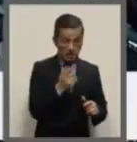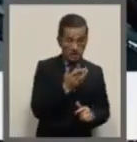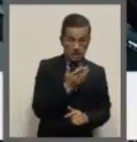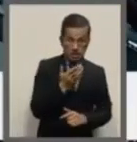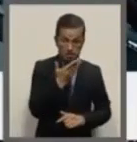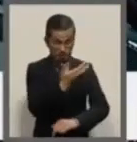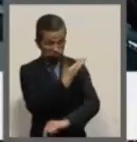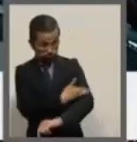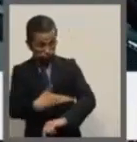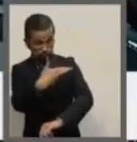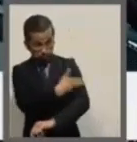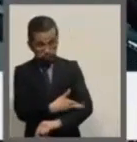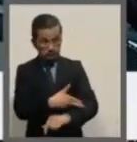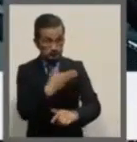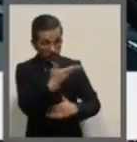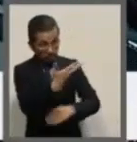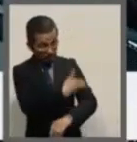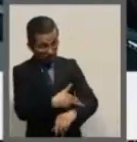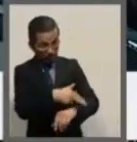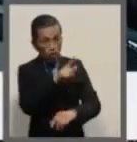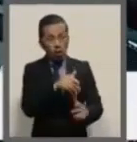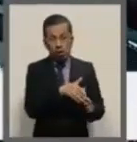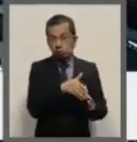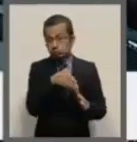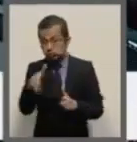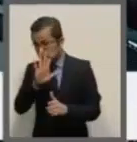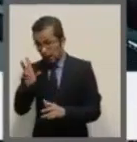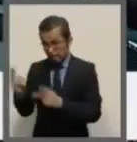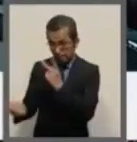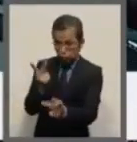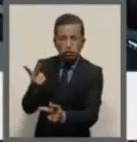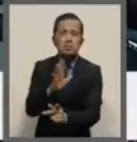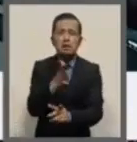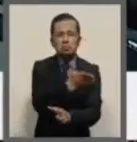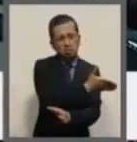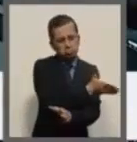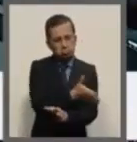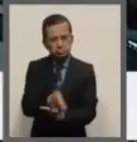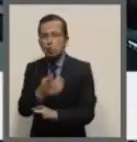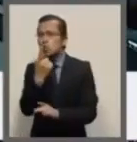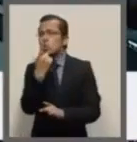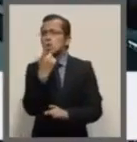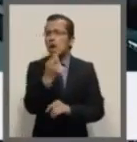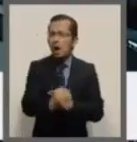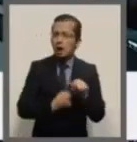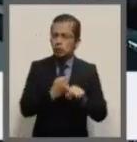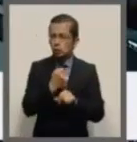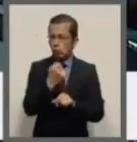ejercicio democrático transcurrirían aproximadamente 1 año y 8 meses.